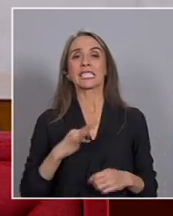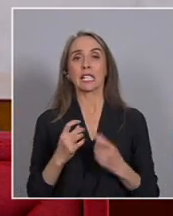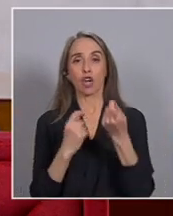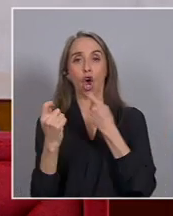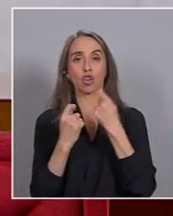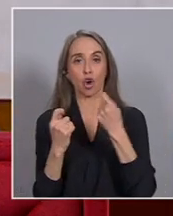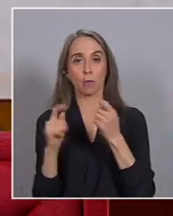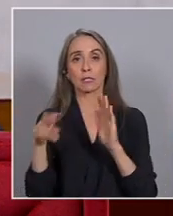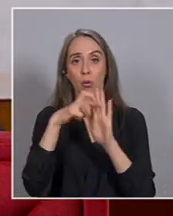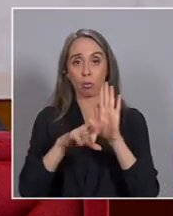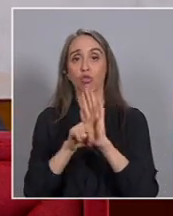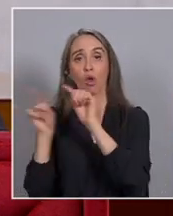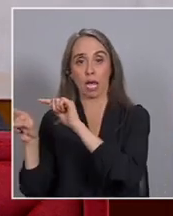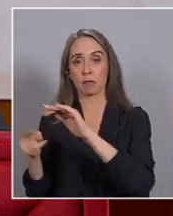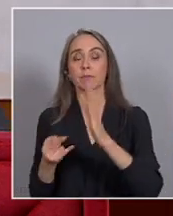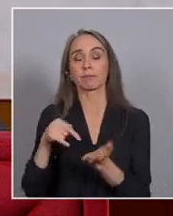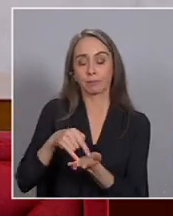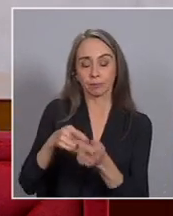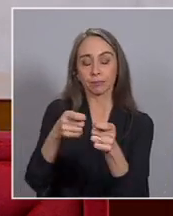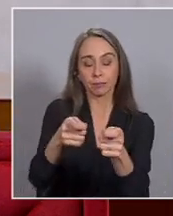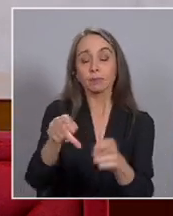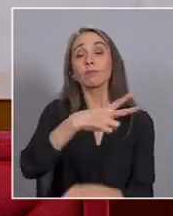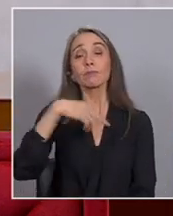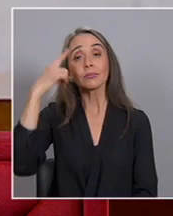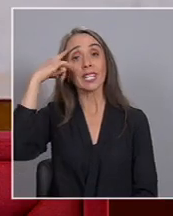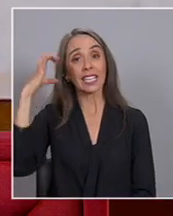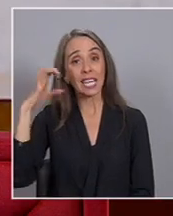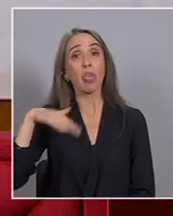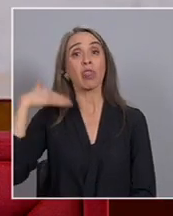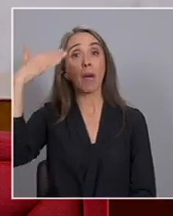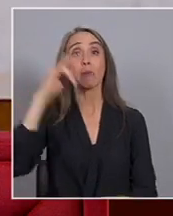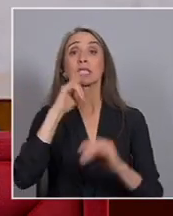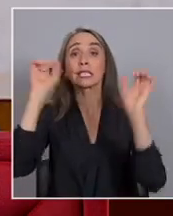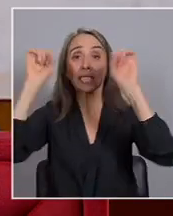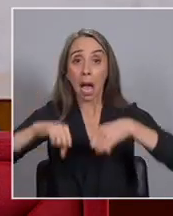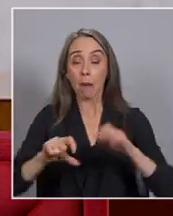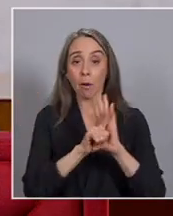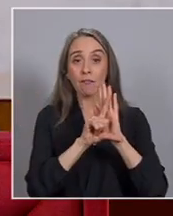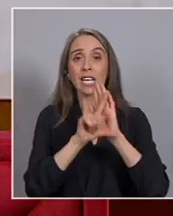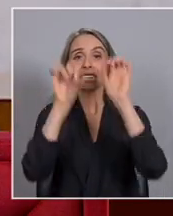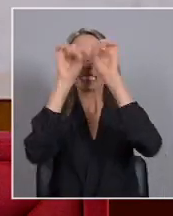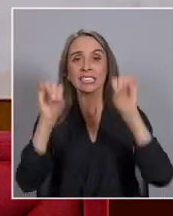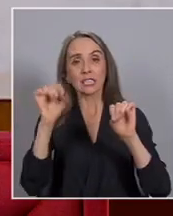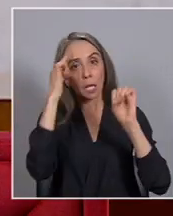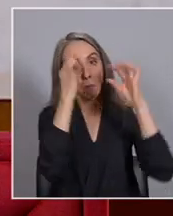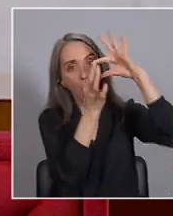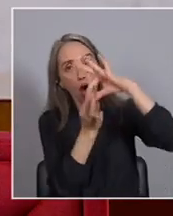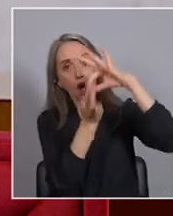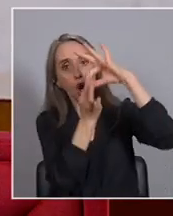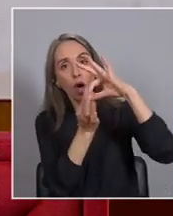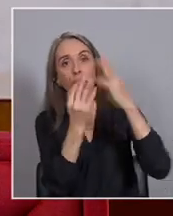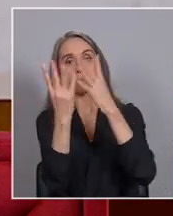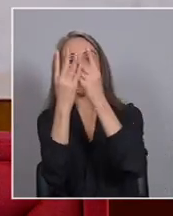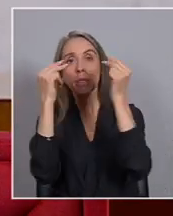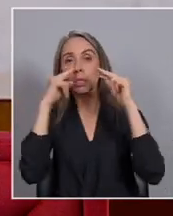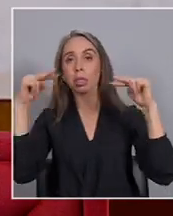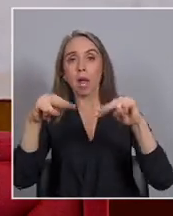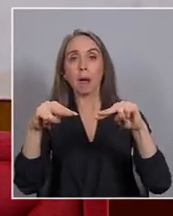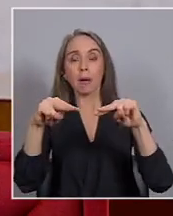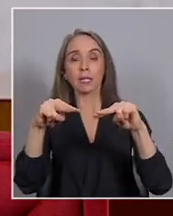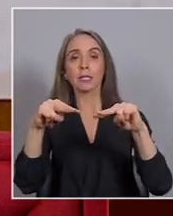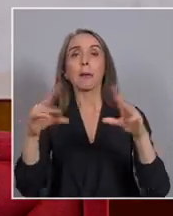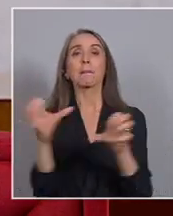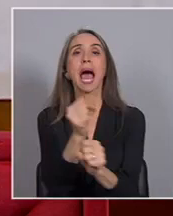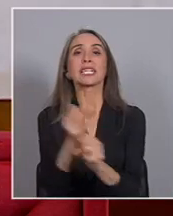Economía. Así, creemos, tendremos un sistema que sea más coherente, más transparente y también